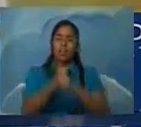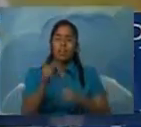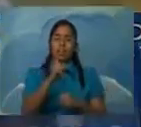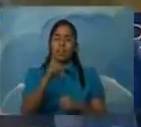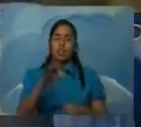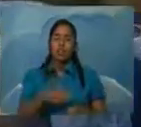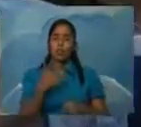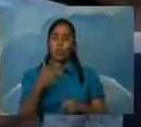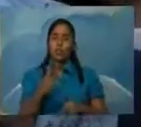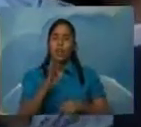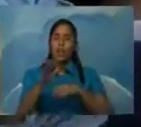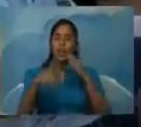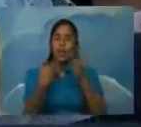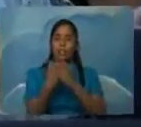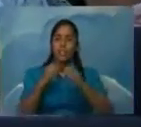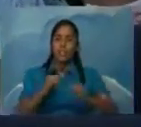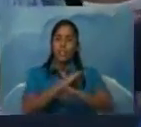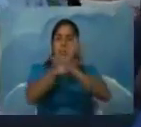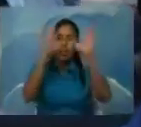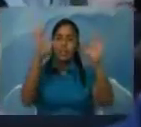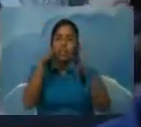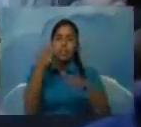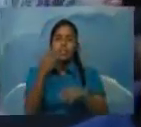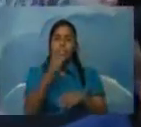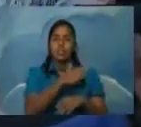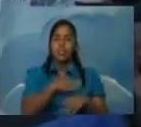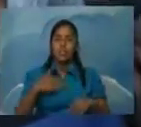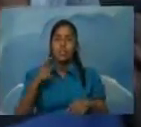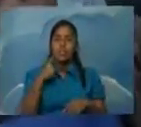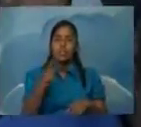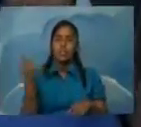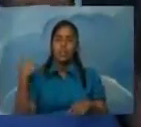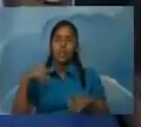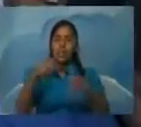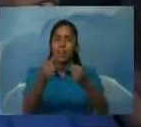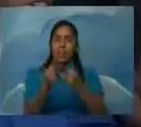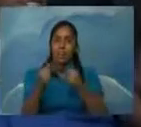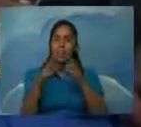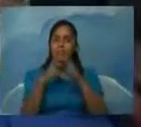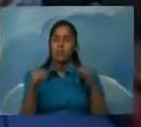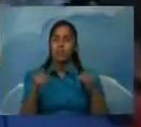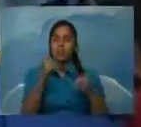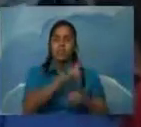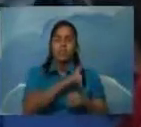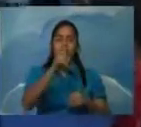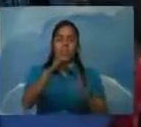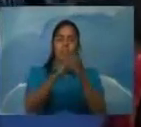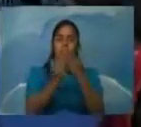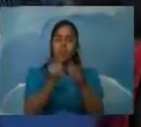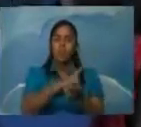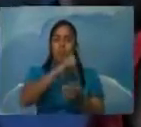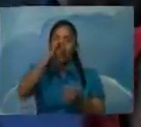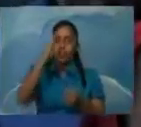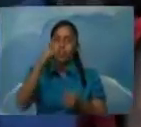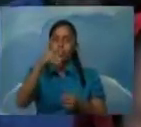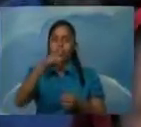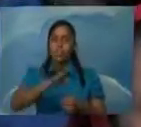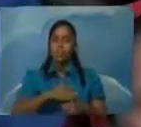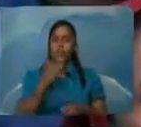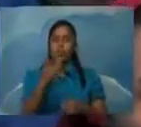hasta la mañana. Eso quiere decir que tiene que agarrar una porción de la palabra de Dios que usted pueda